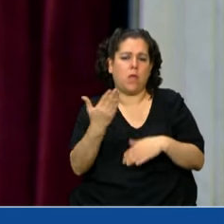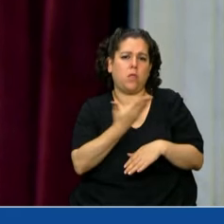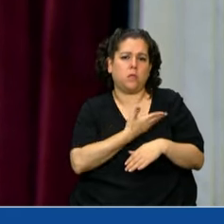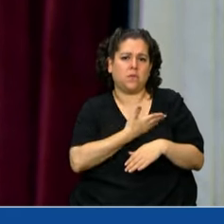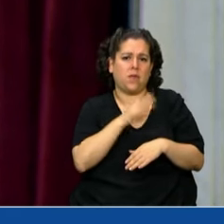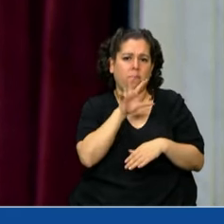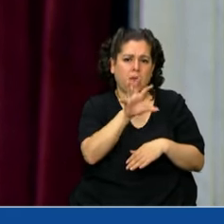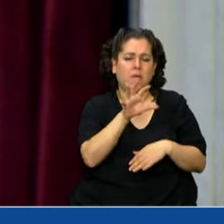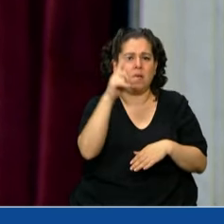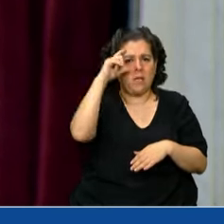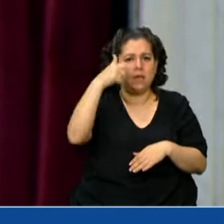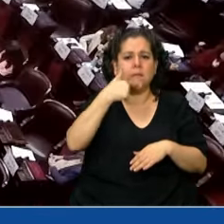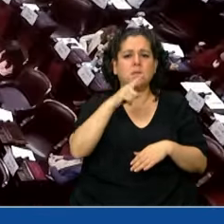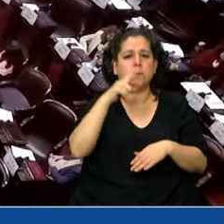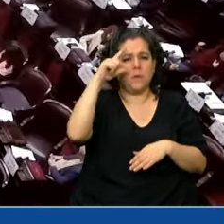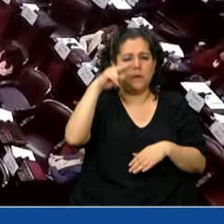Enrique